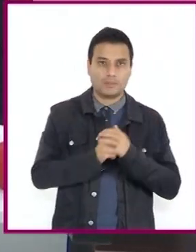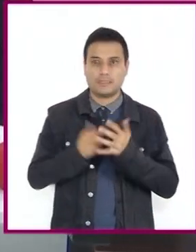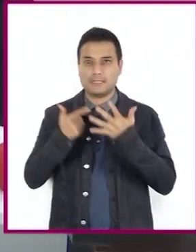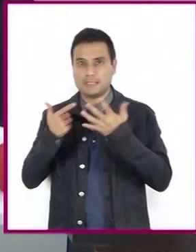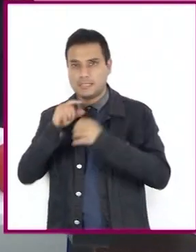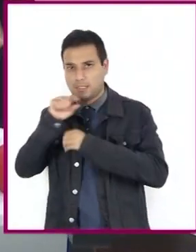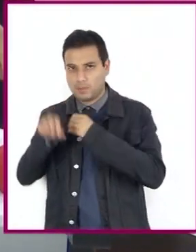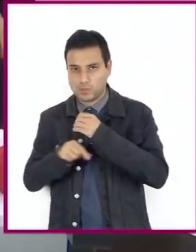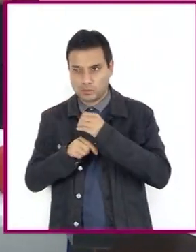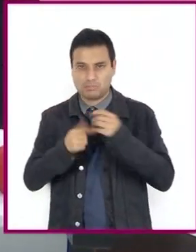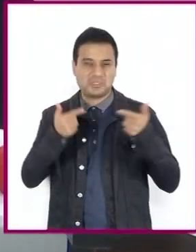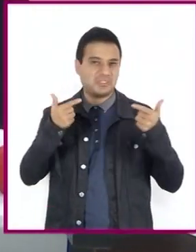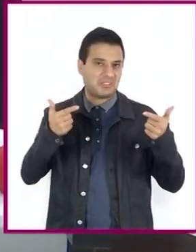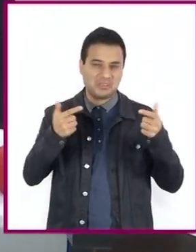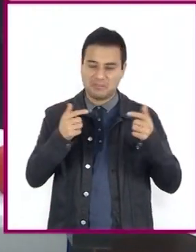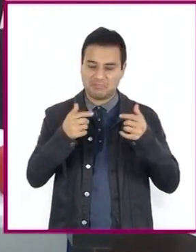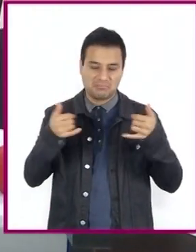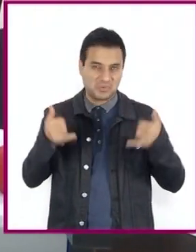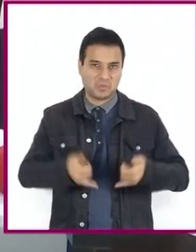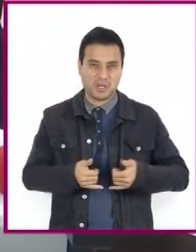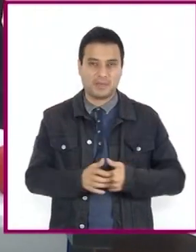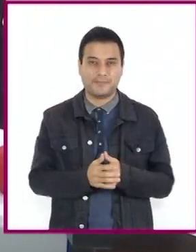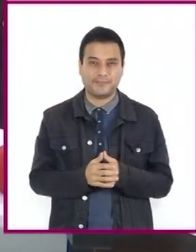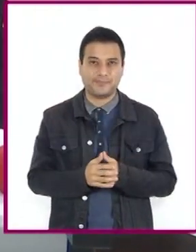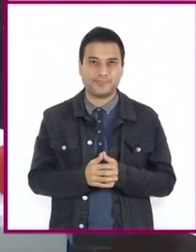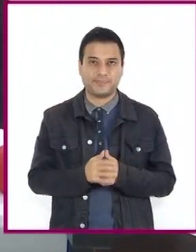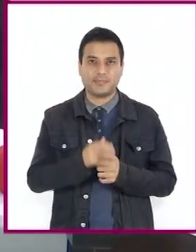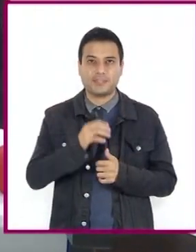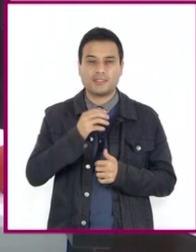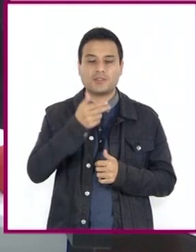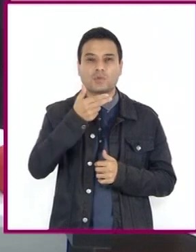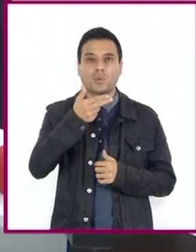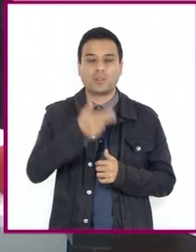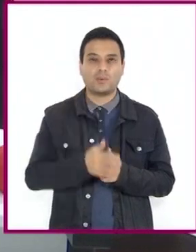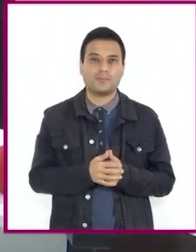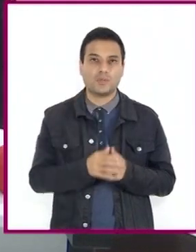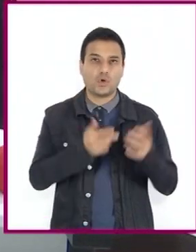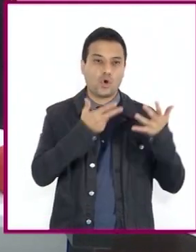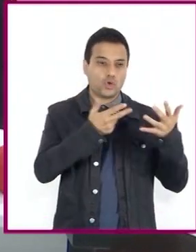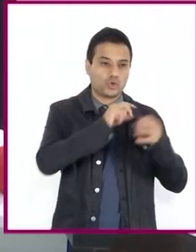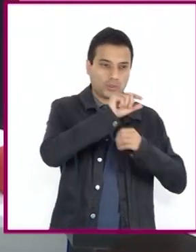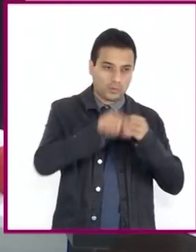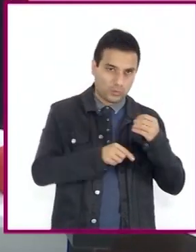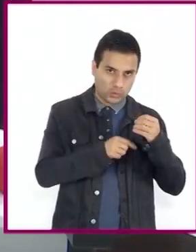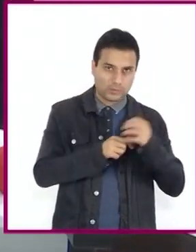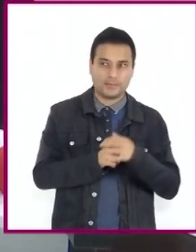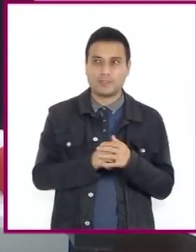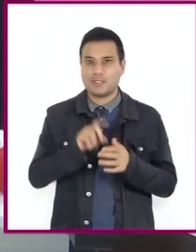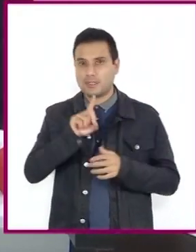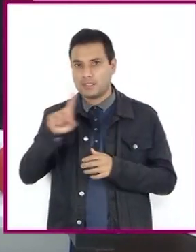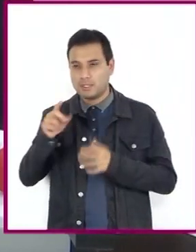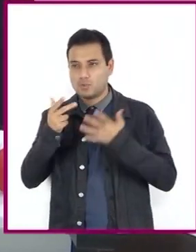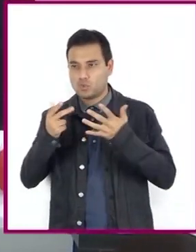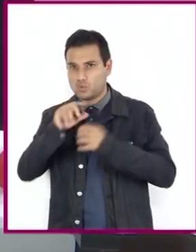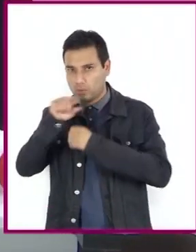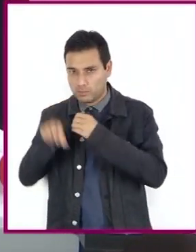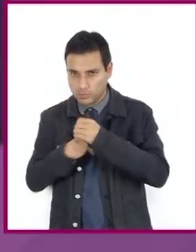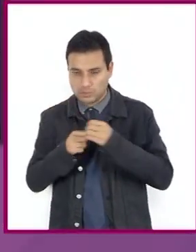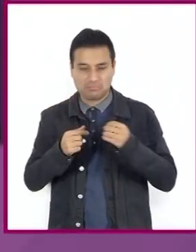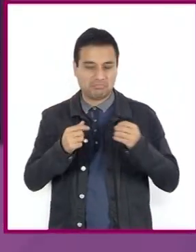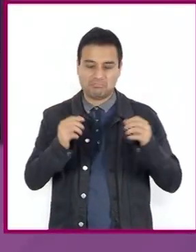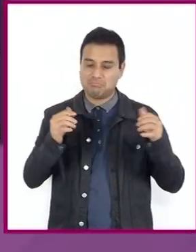7 átomos del lado de los productos. E hidrógeno, 8 del lado de los reactivos y 8 del lado de los